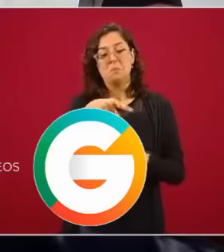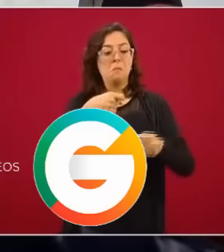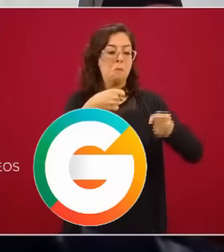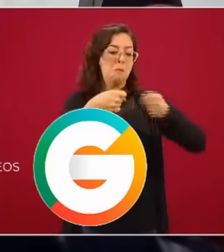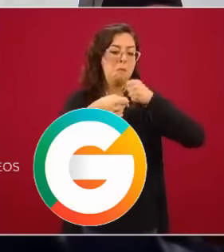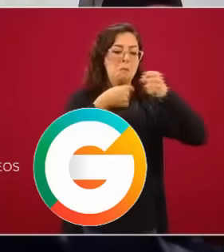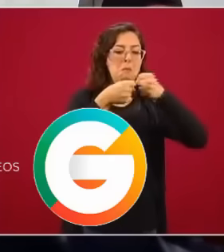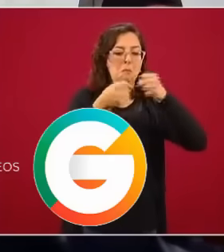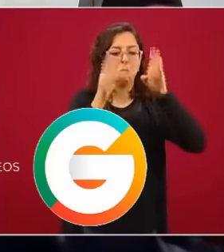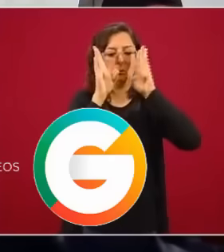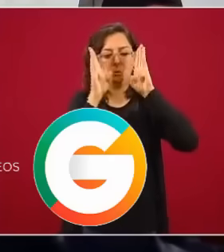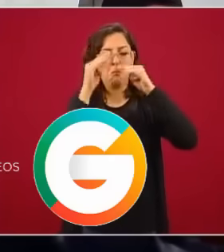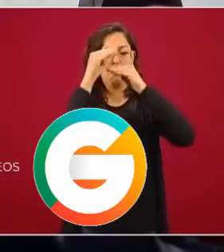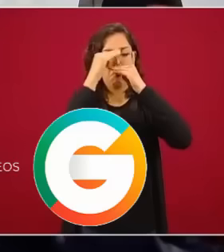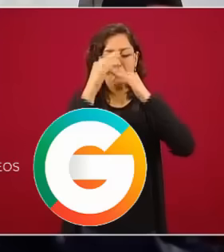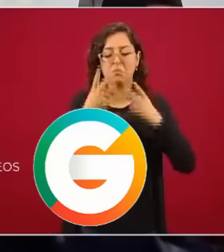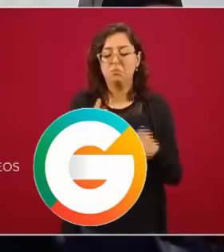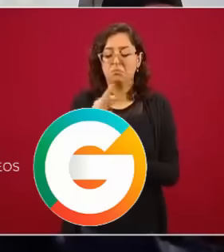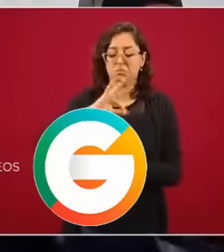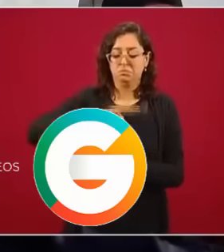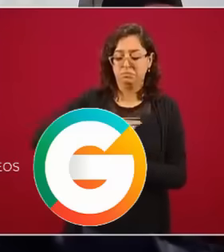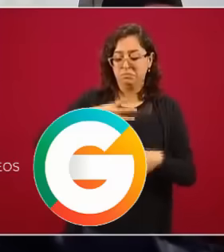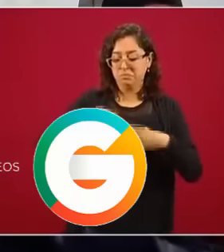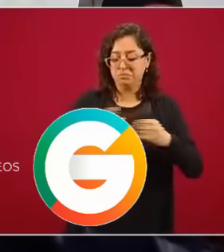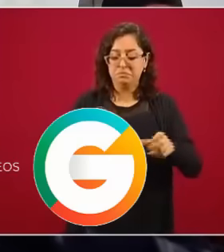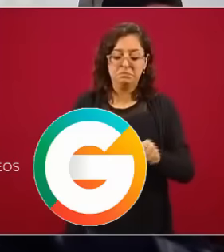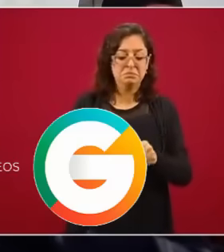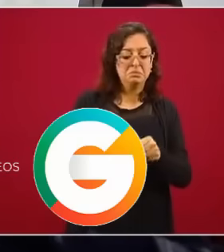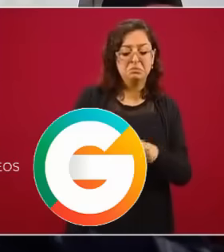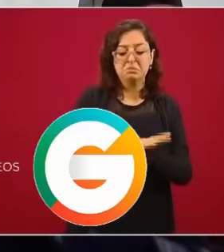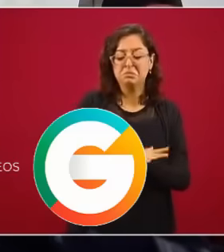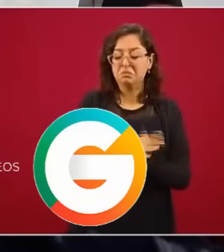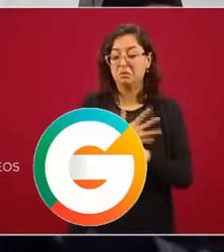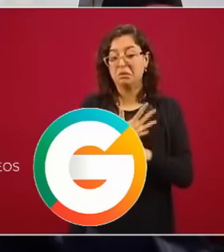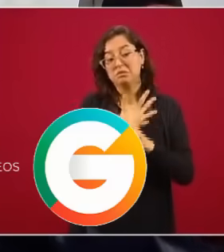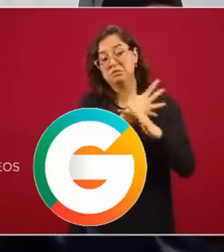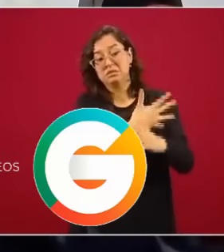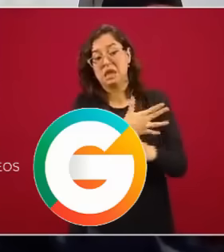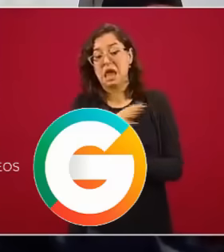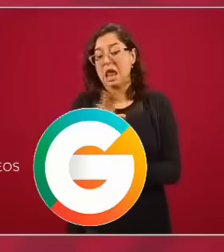de el coronavirus,